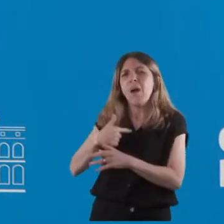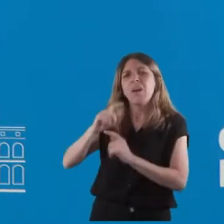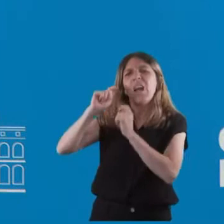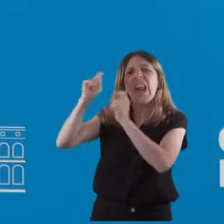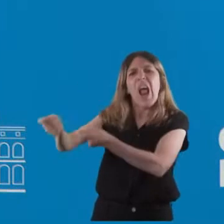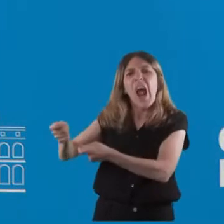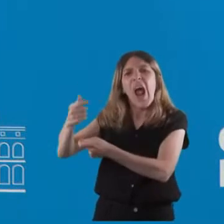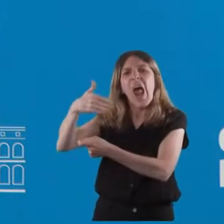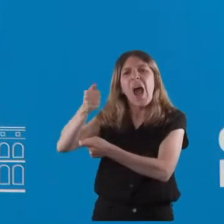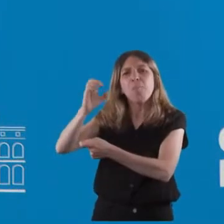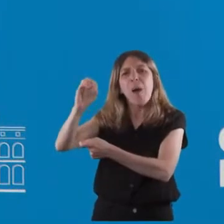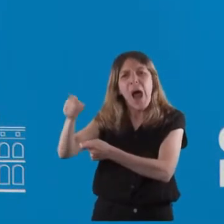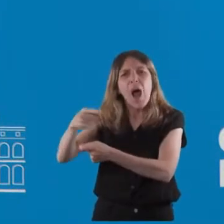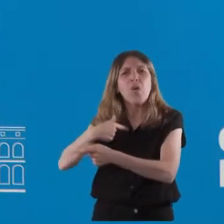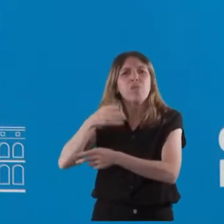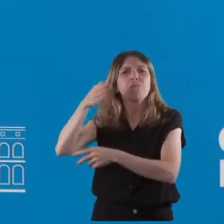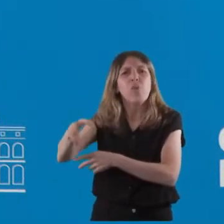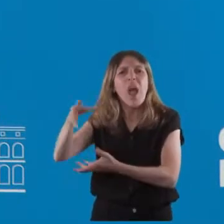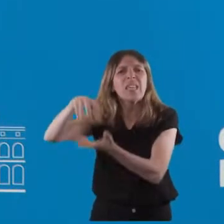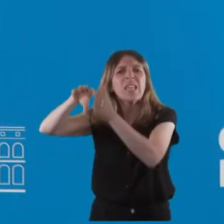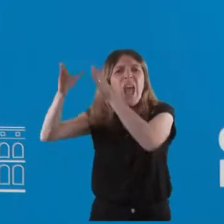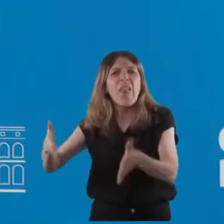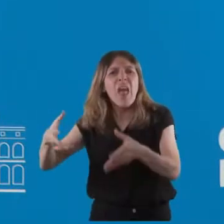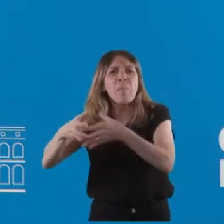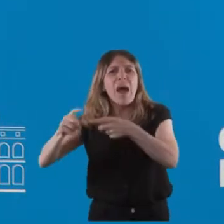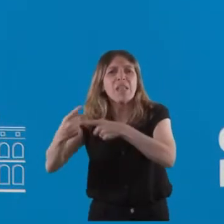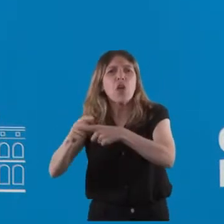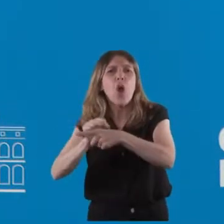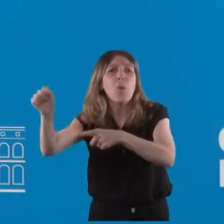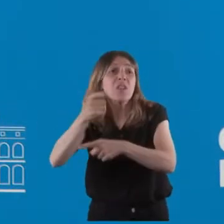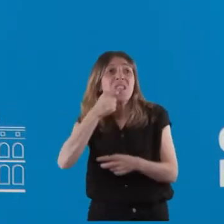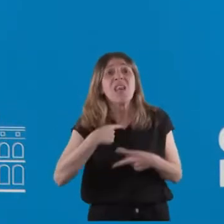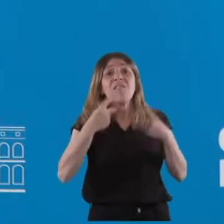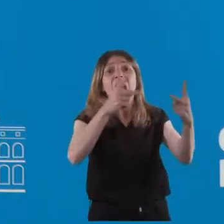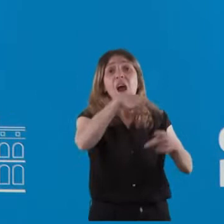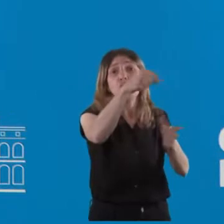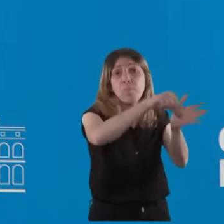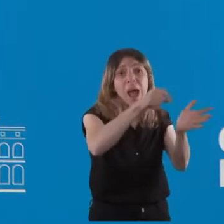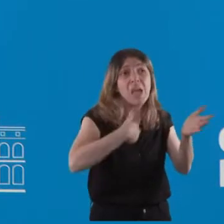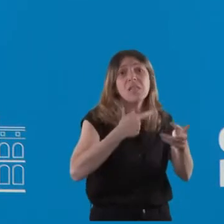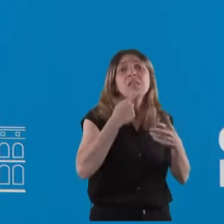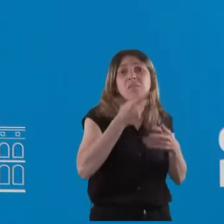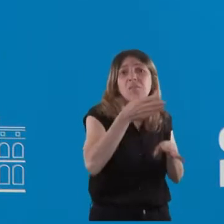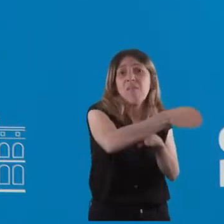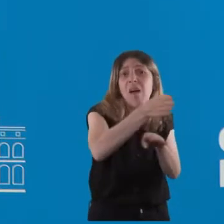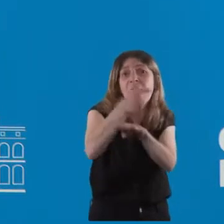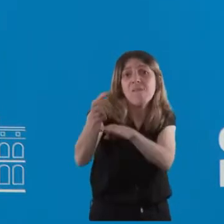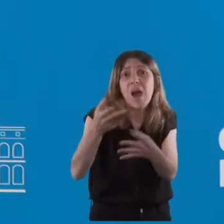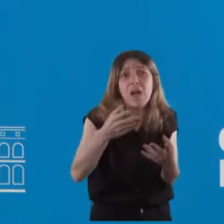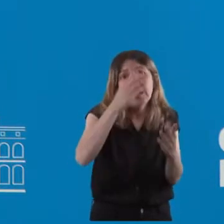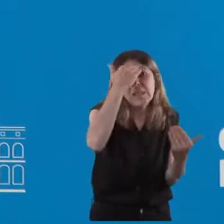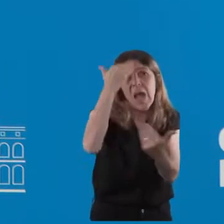y visitó la sede del partido comunista que es en realidad lo que uno hace cuando llega otros países dicho esto sí fue muy importante para el